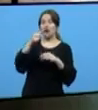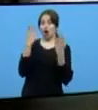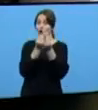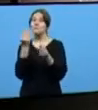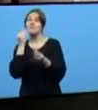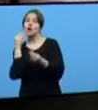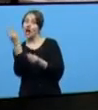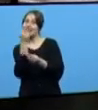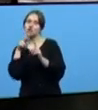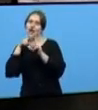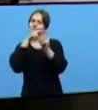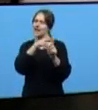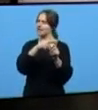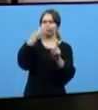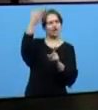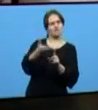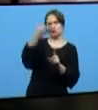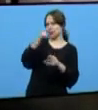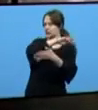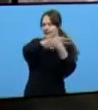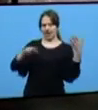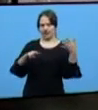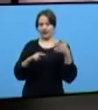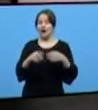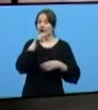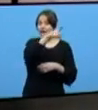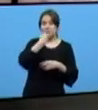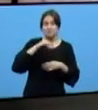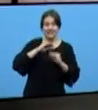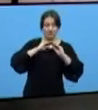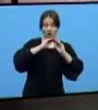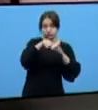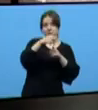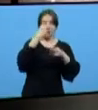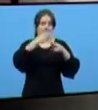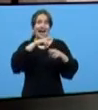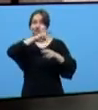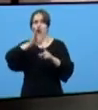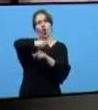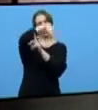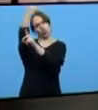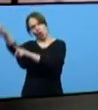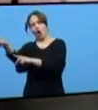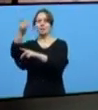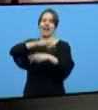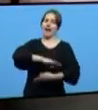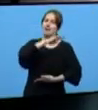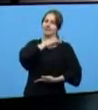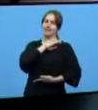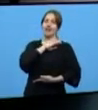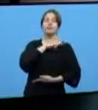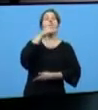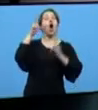días, a cidade do Landro duplica a súa actividade e o sector hosteleiro llega ao 100% da súa ocupación.